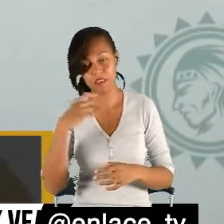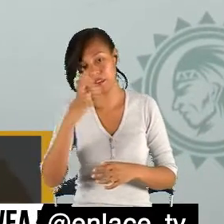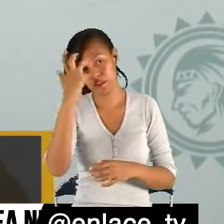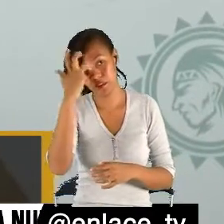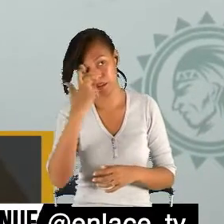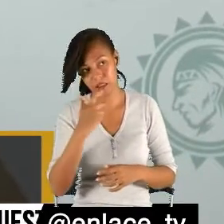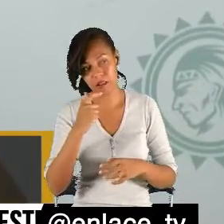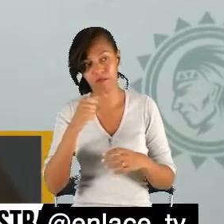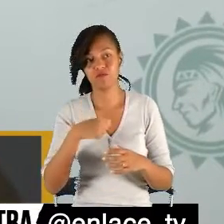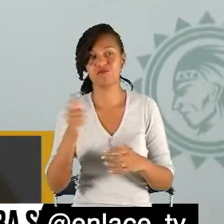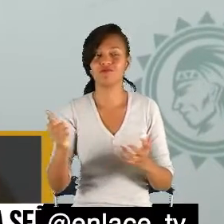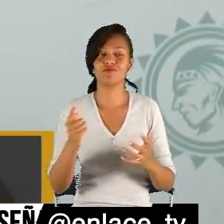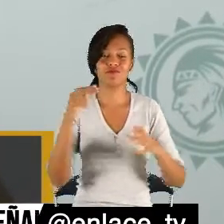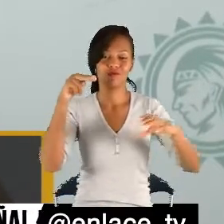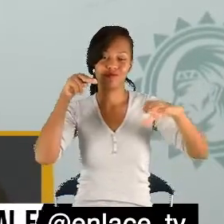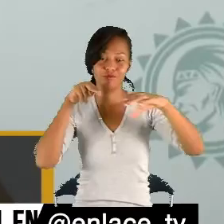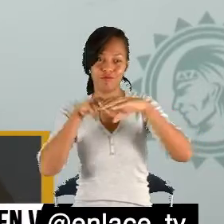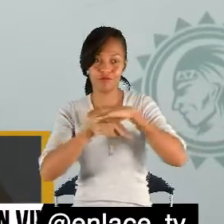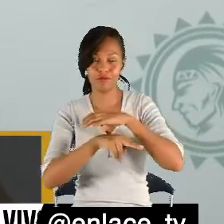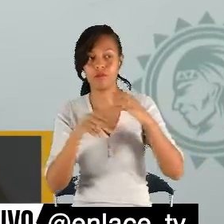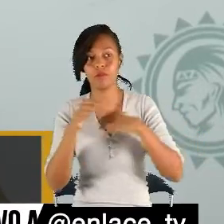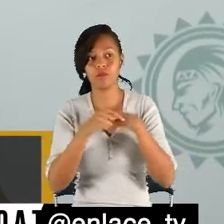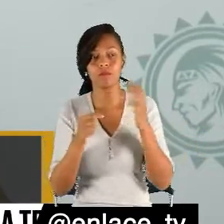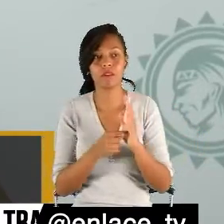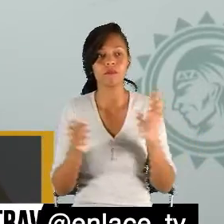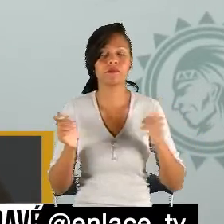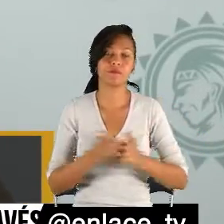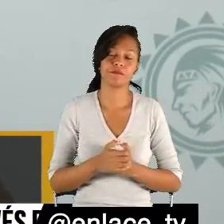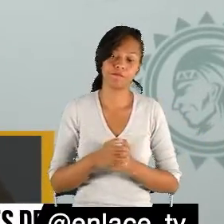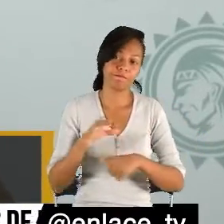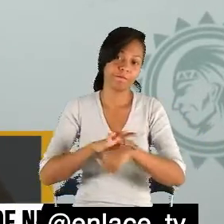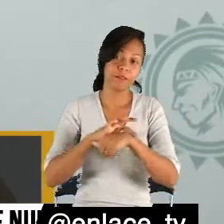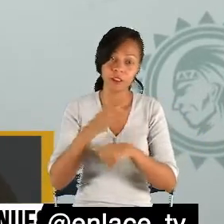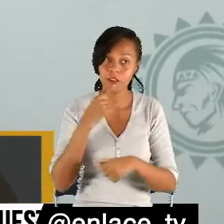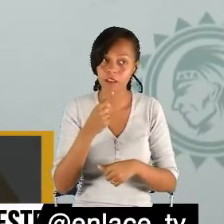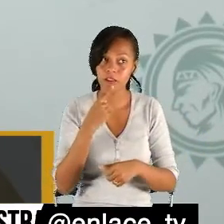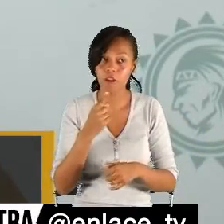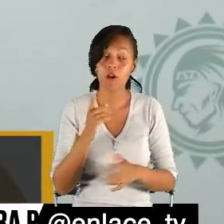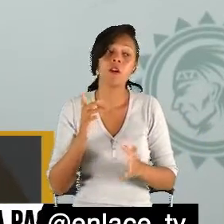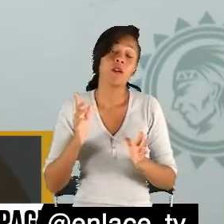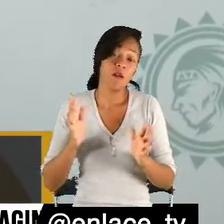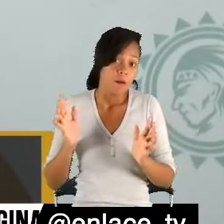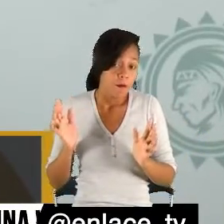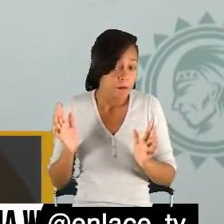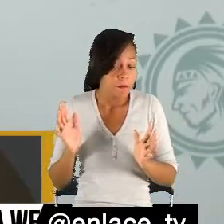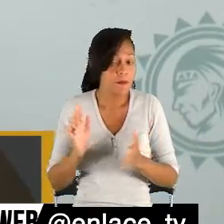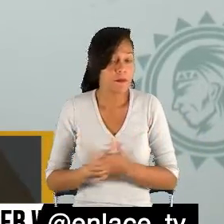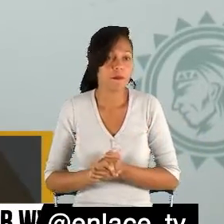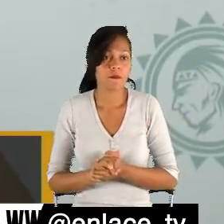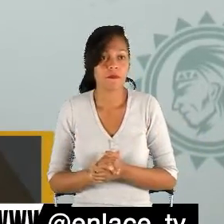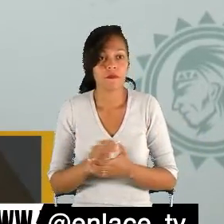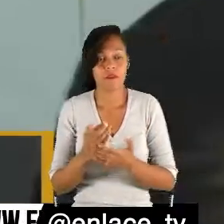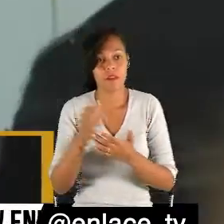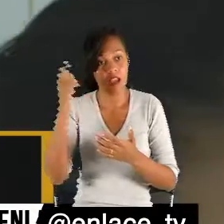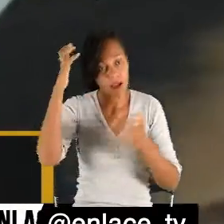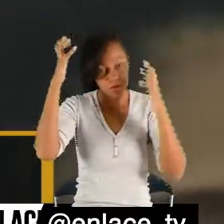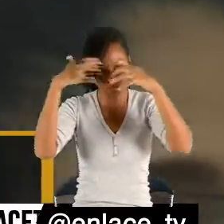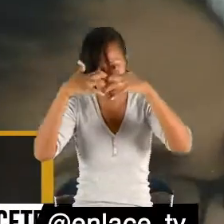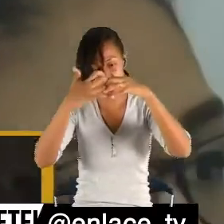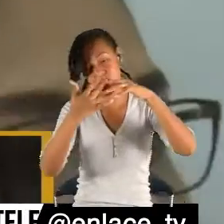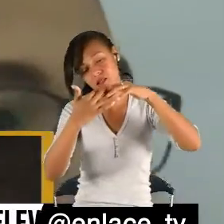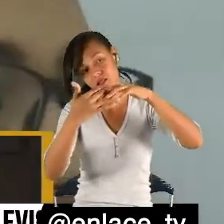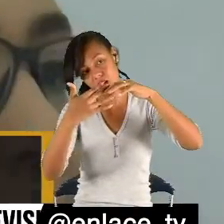y pues los médicos informaban de que pues afortunadamente ya el sangrado no había aumentado para la